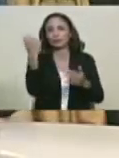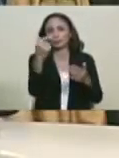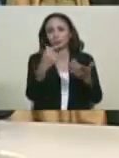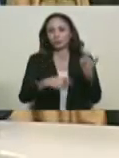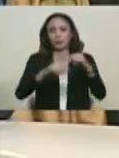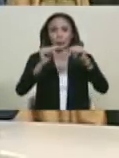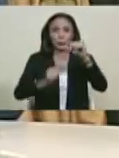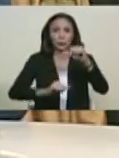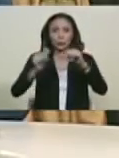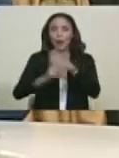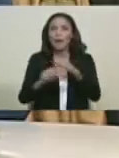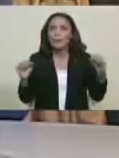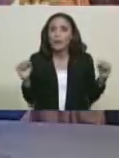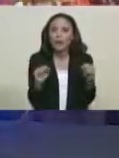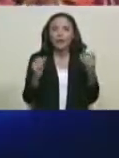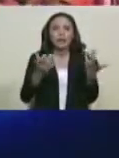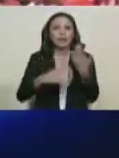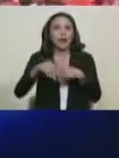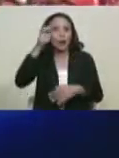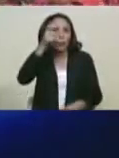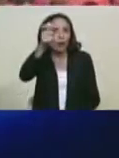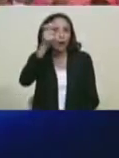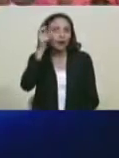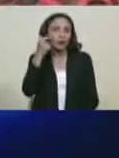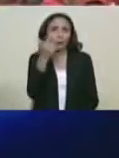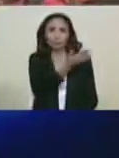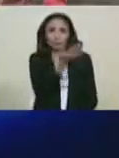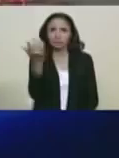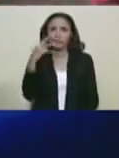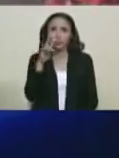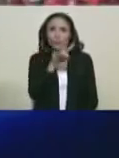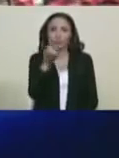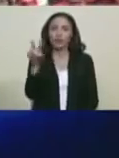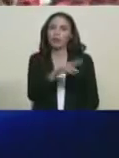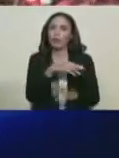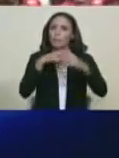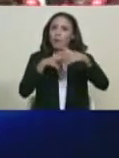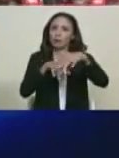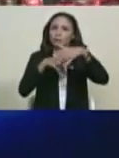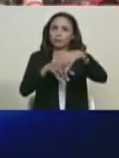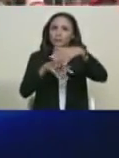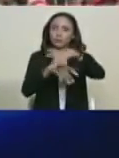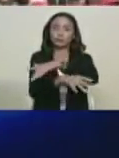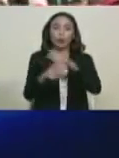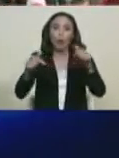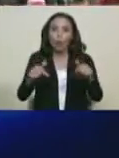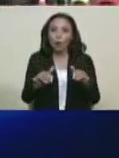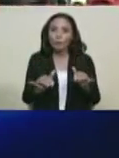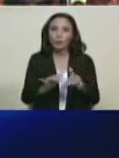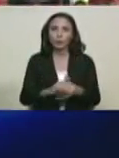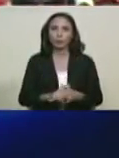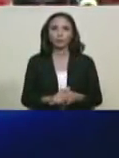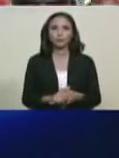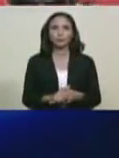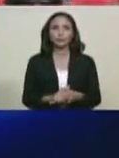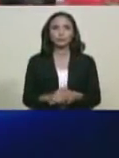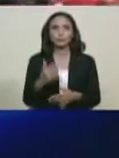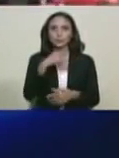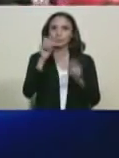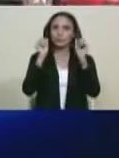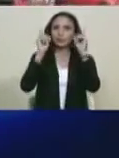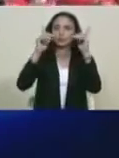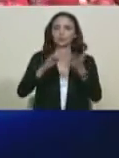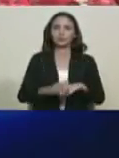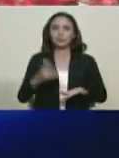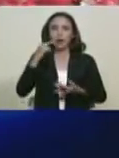andes venezolanos en el llano yo los he visto movilizados y hoy han sorprendido al mundo